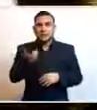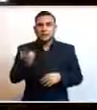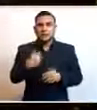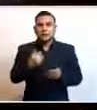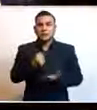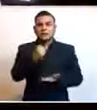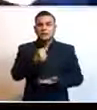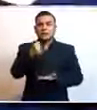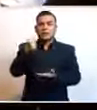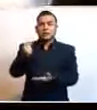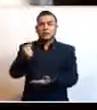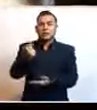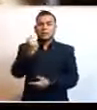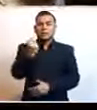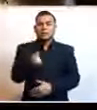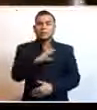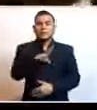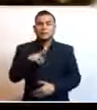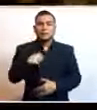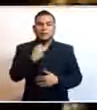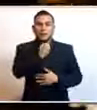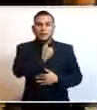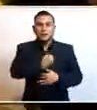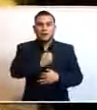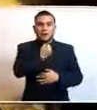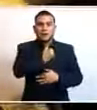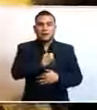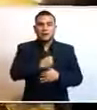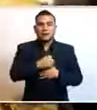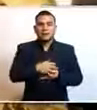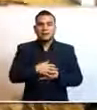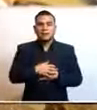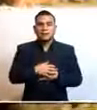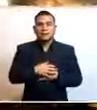entregó las bolsas solidarias a las familias afectadas.